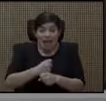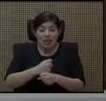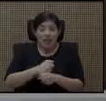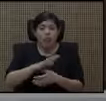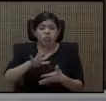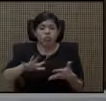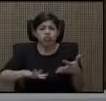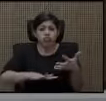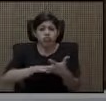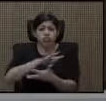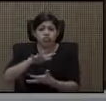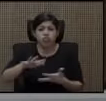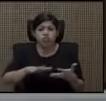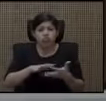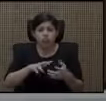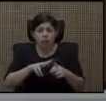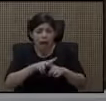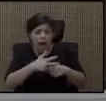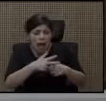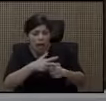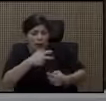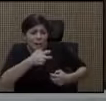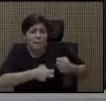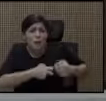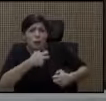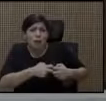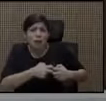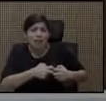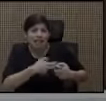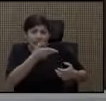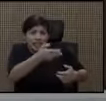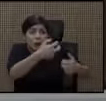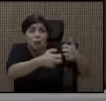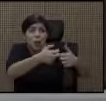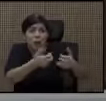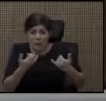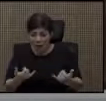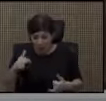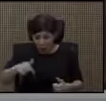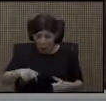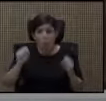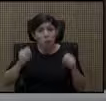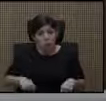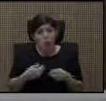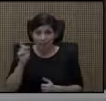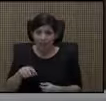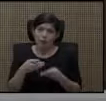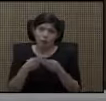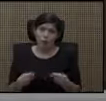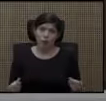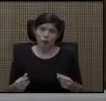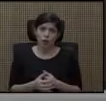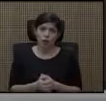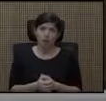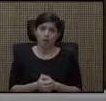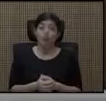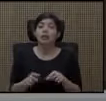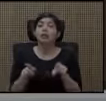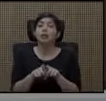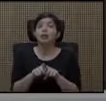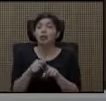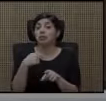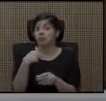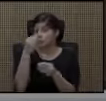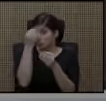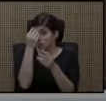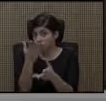teniendo que arreglar problemas que hoy podemos y debemos dejar solucionados adelantó que